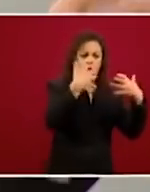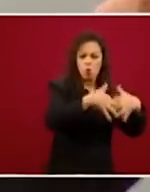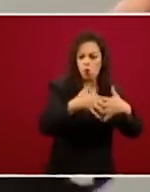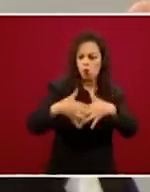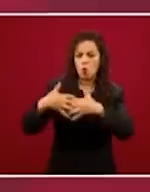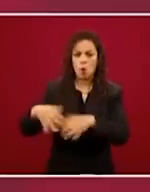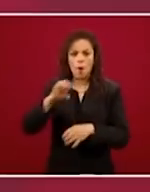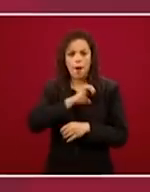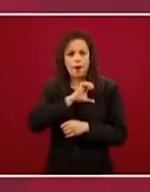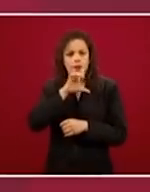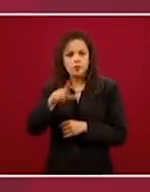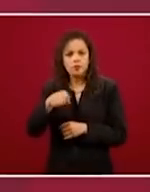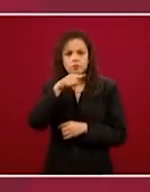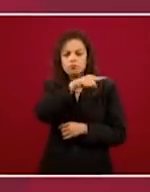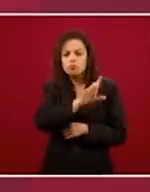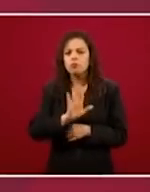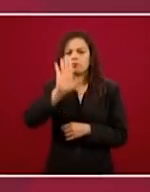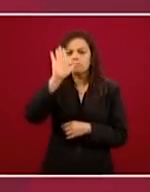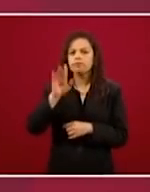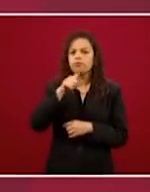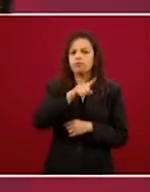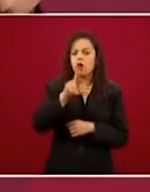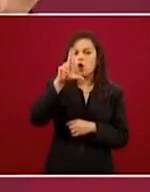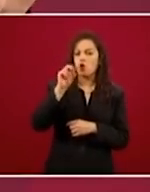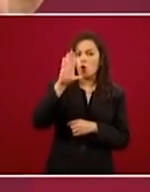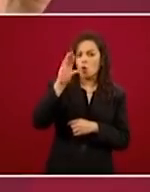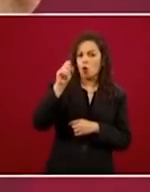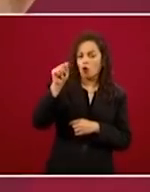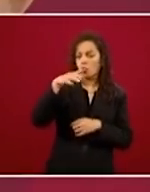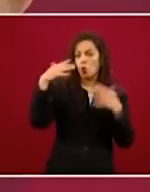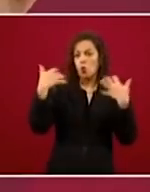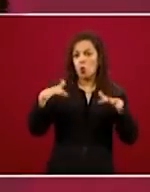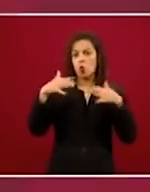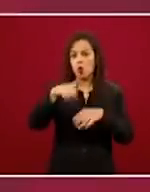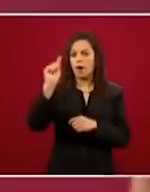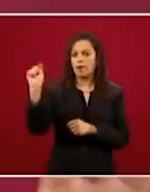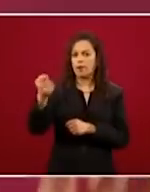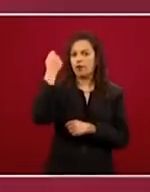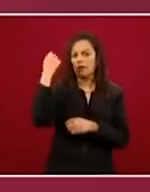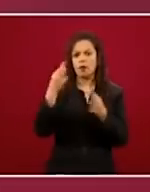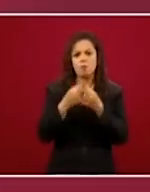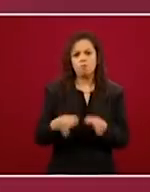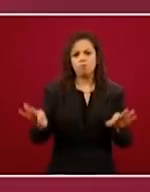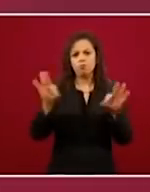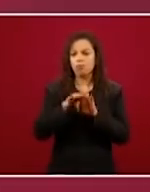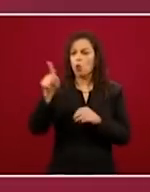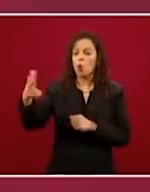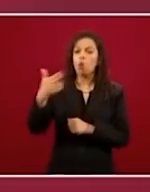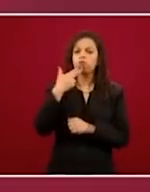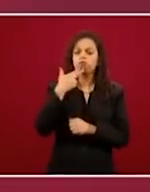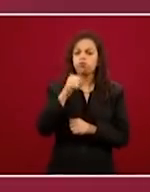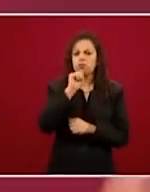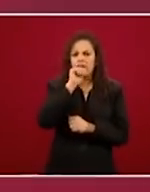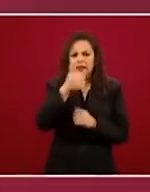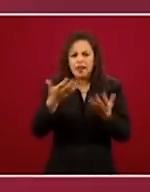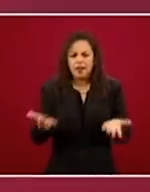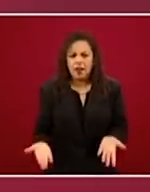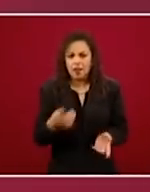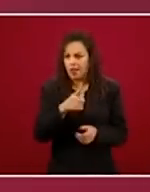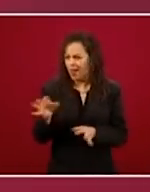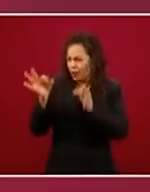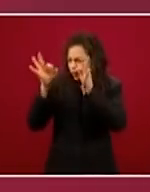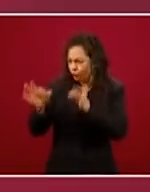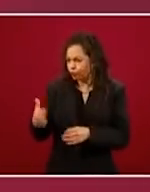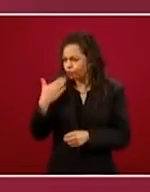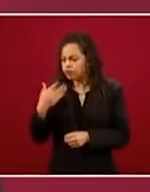robots tengo de alta tecnología que estaban en desuso aunque están en perfectas condiciones y que aparentemente